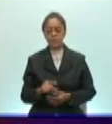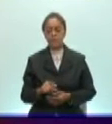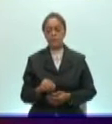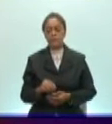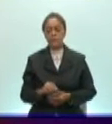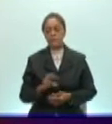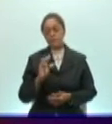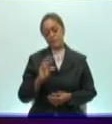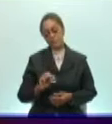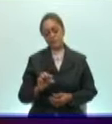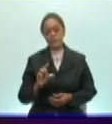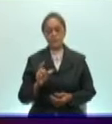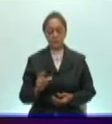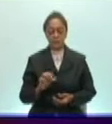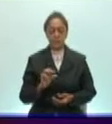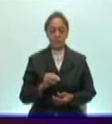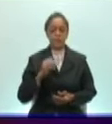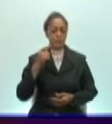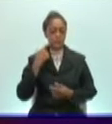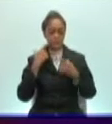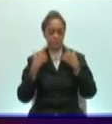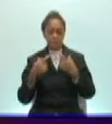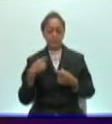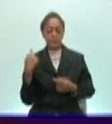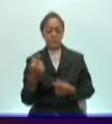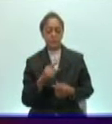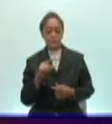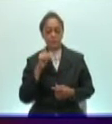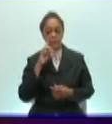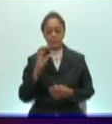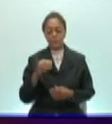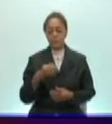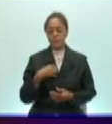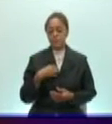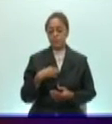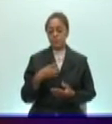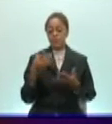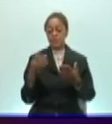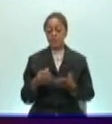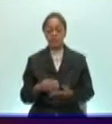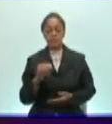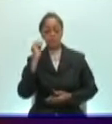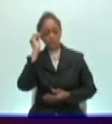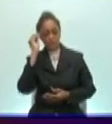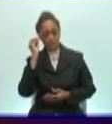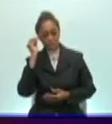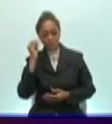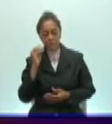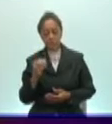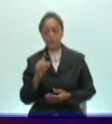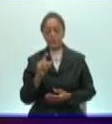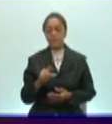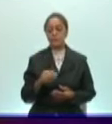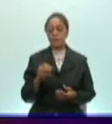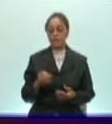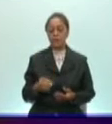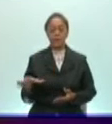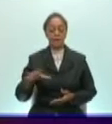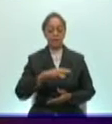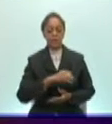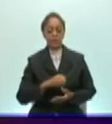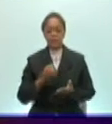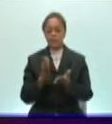poco se los anuncio, ¿no? Es importante que ustedes, ya con el contenido que tienen en sus manos, hagan un análisis, una lectura a todas las teleclases